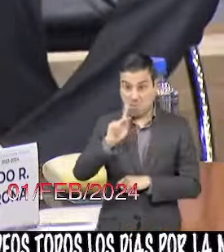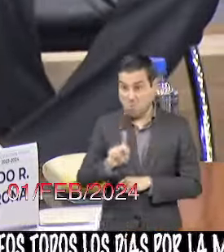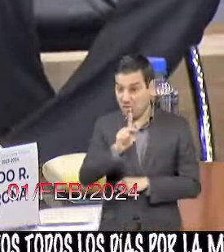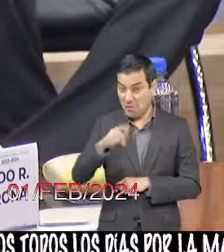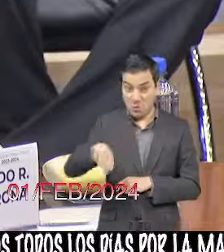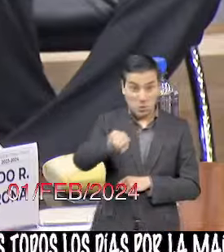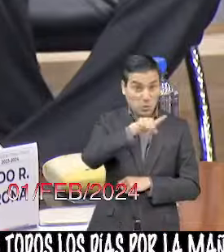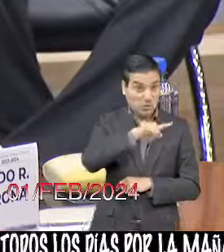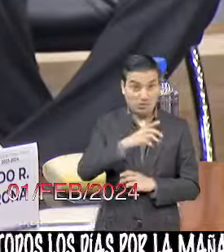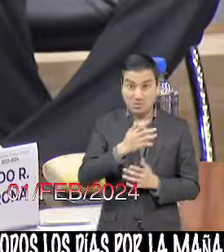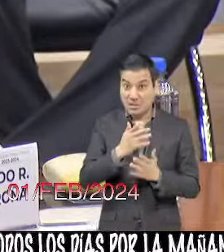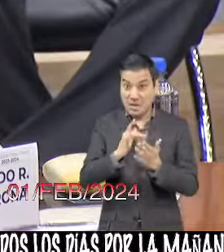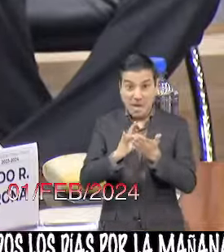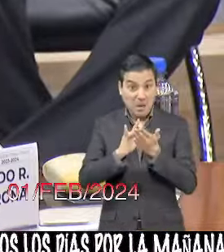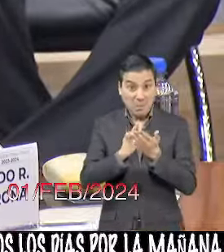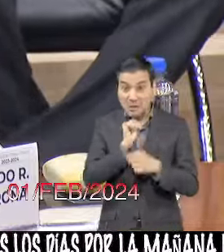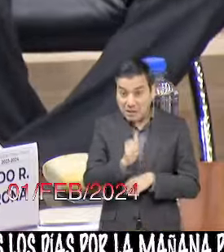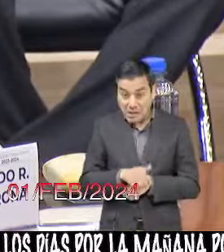posible un proceso